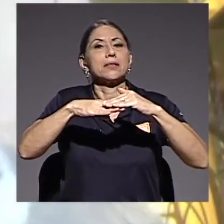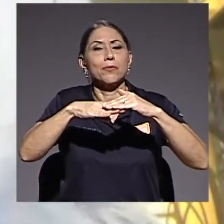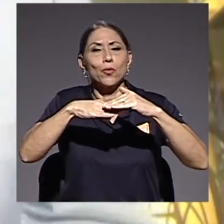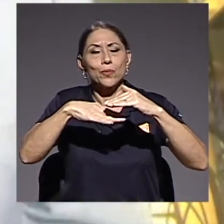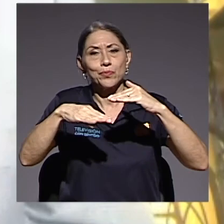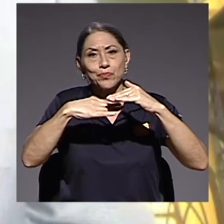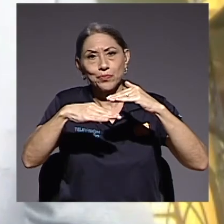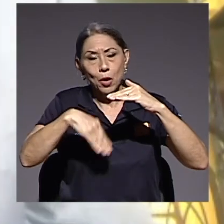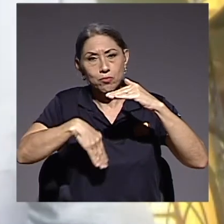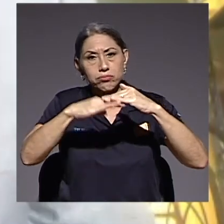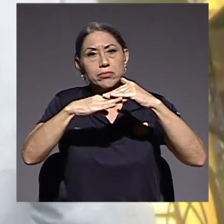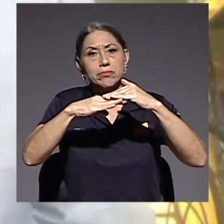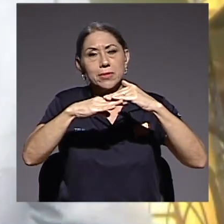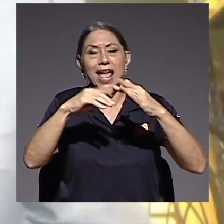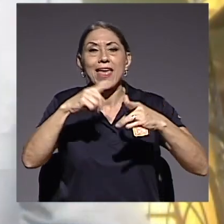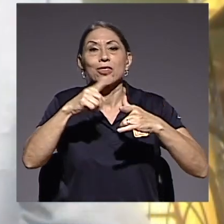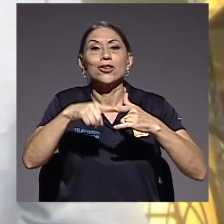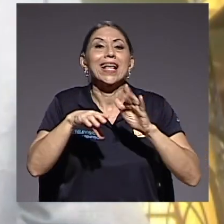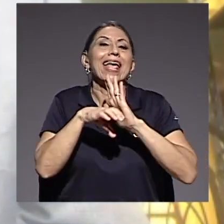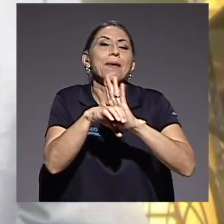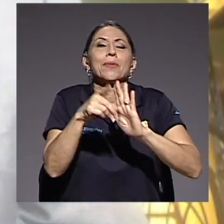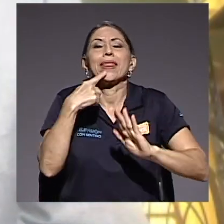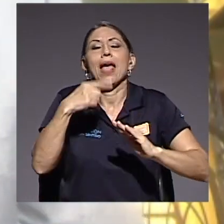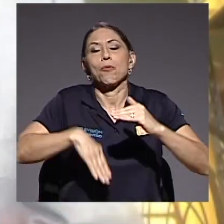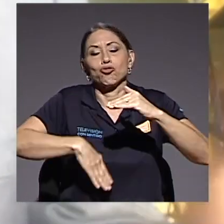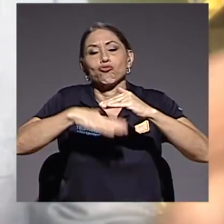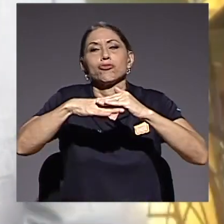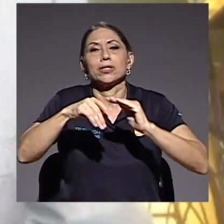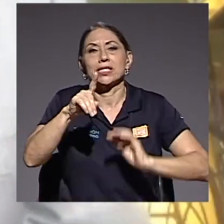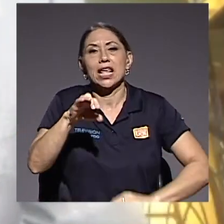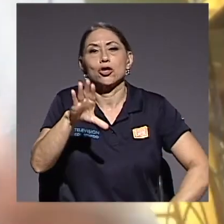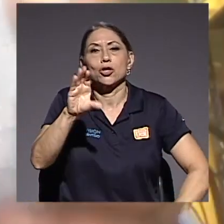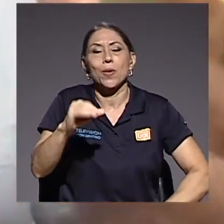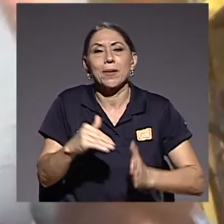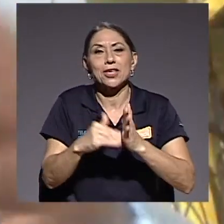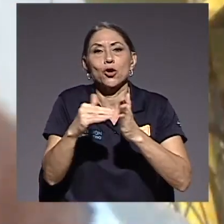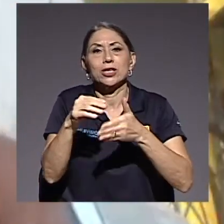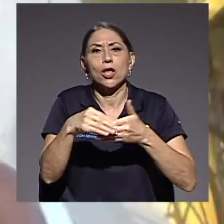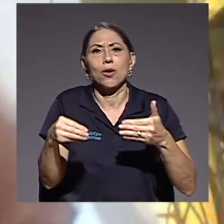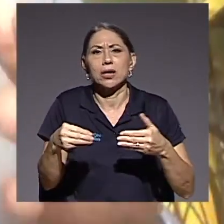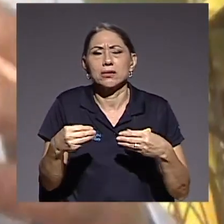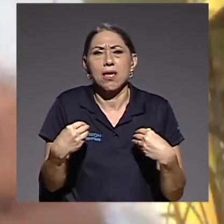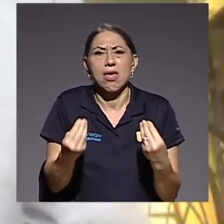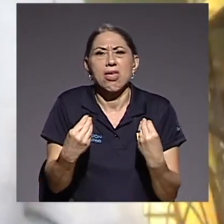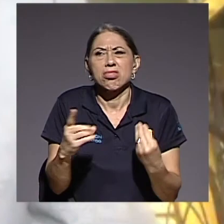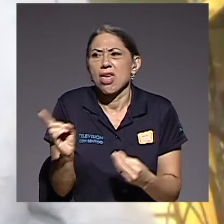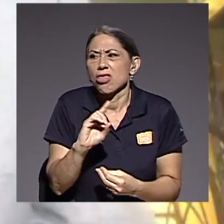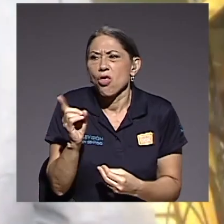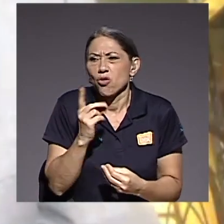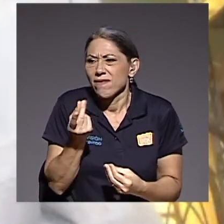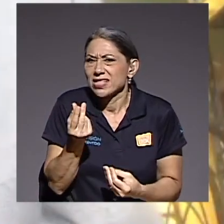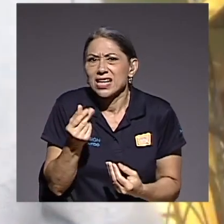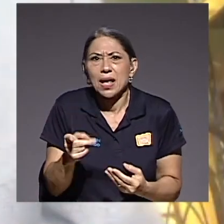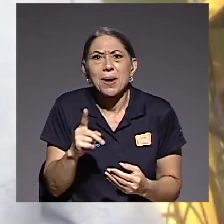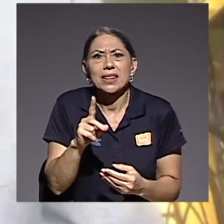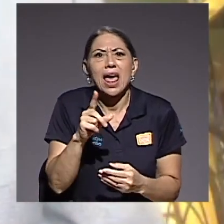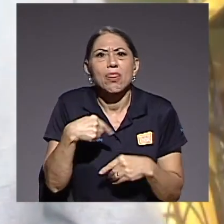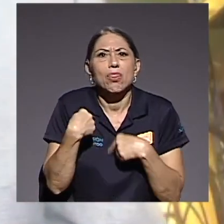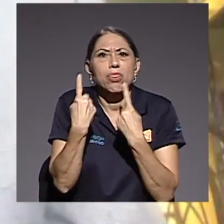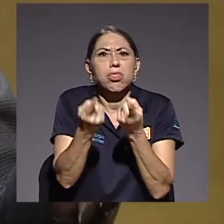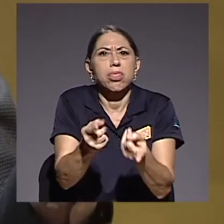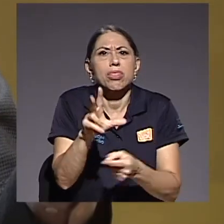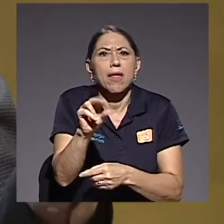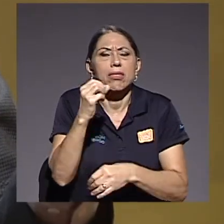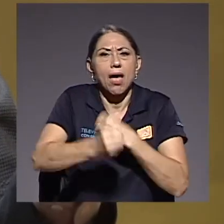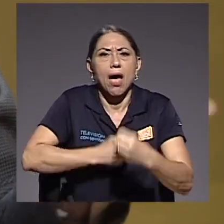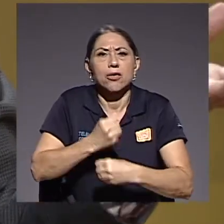entonces, digamos 150 millones de dólares. ¿Dónde va a salir esa plata por 30 años? Pero usted me dijo que los trenes